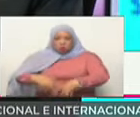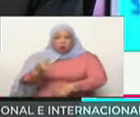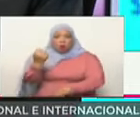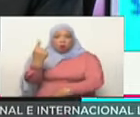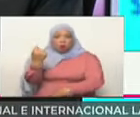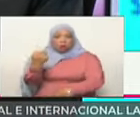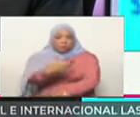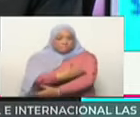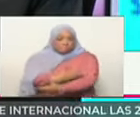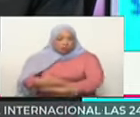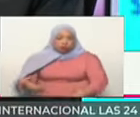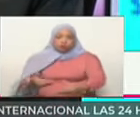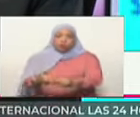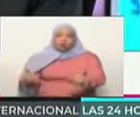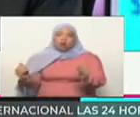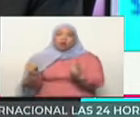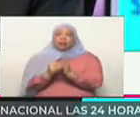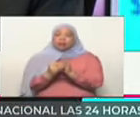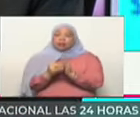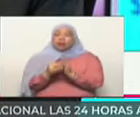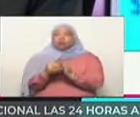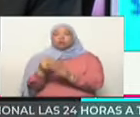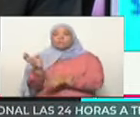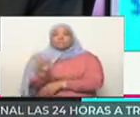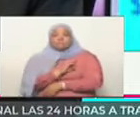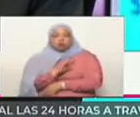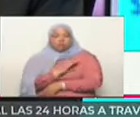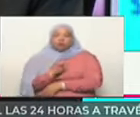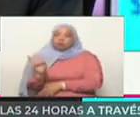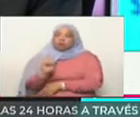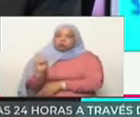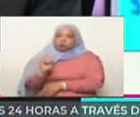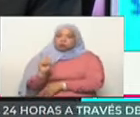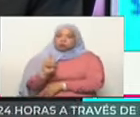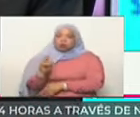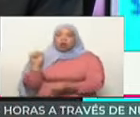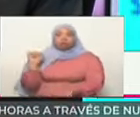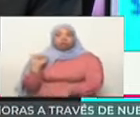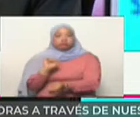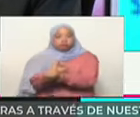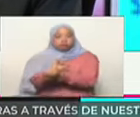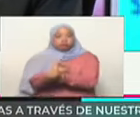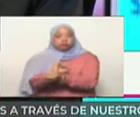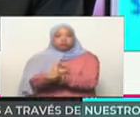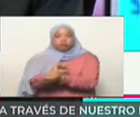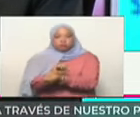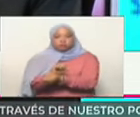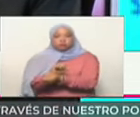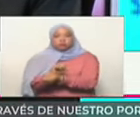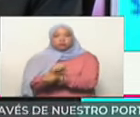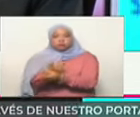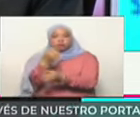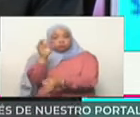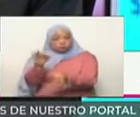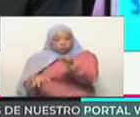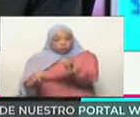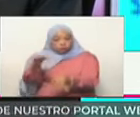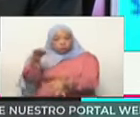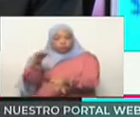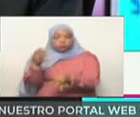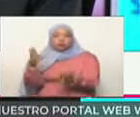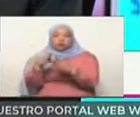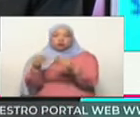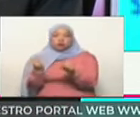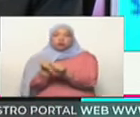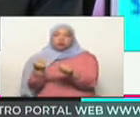de dólares y le pertenece a Venezuela, ojalá todos sean procesados, capturados, enjuiciado y haya justicia en